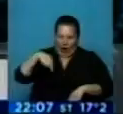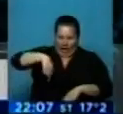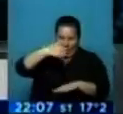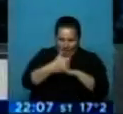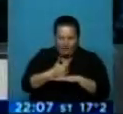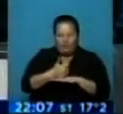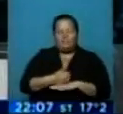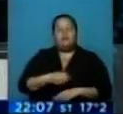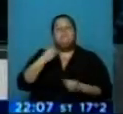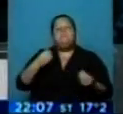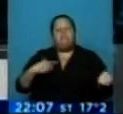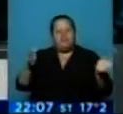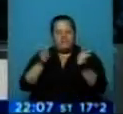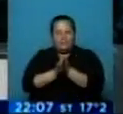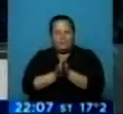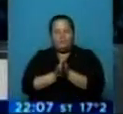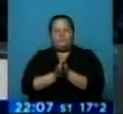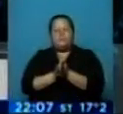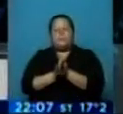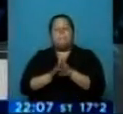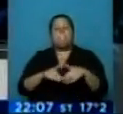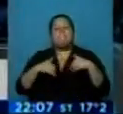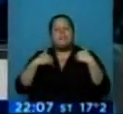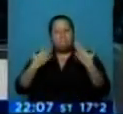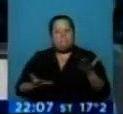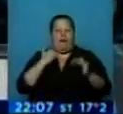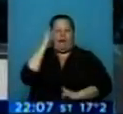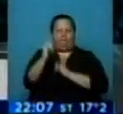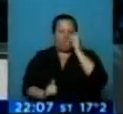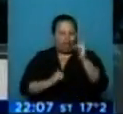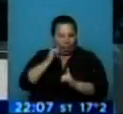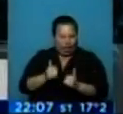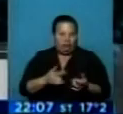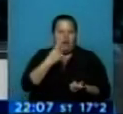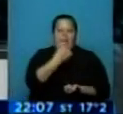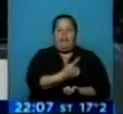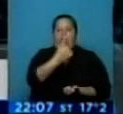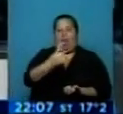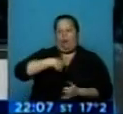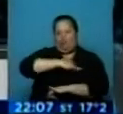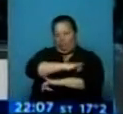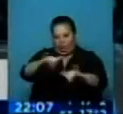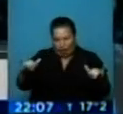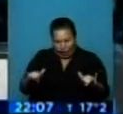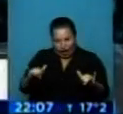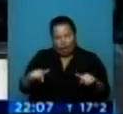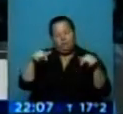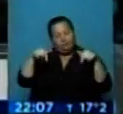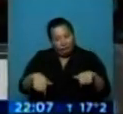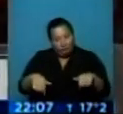encontrar para compartir más información con cada uno de ustedes. Desde